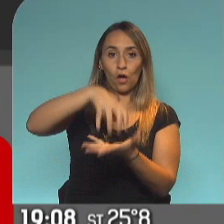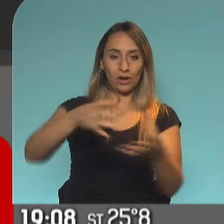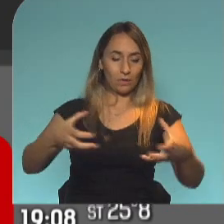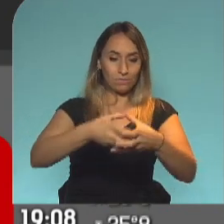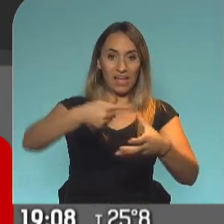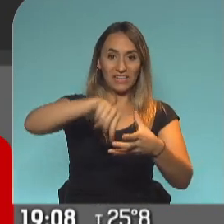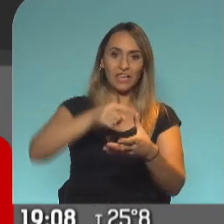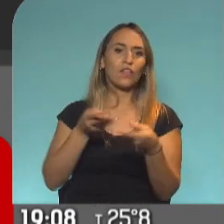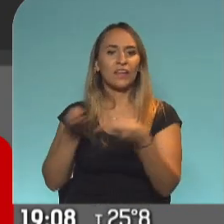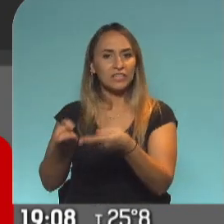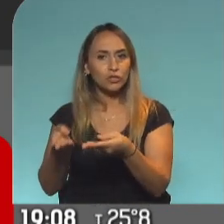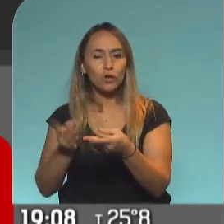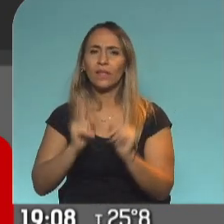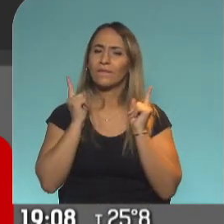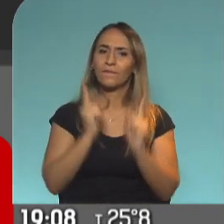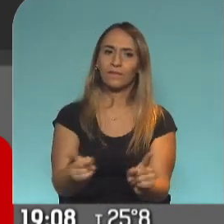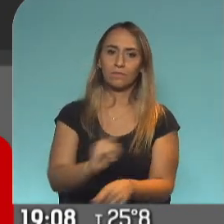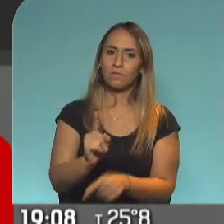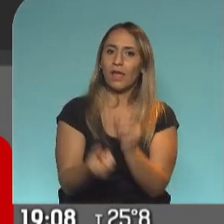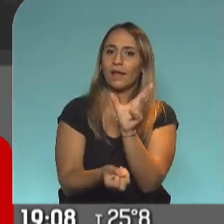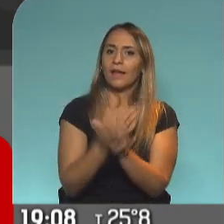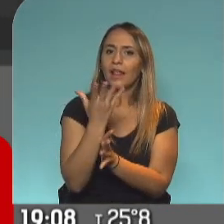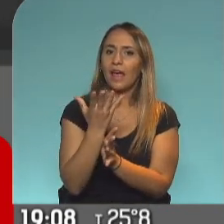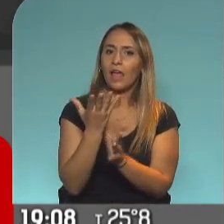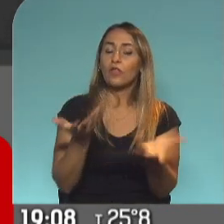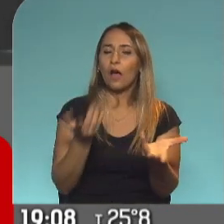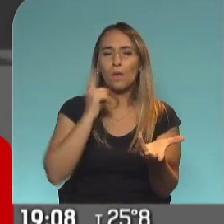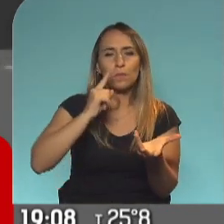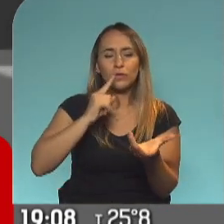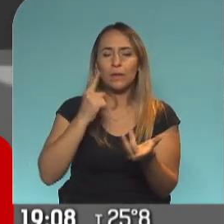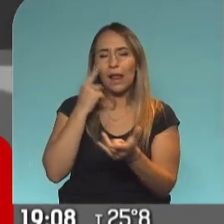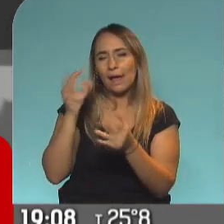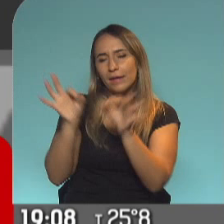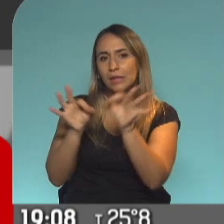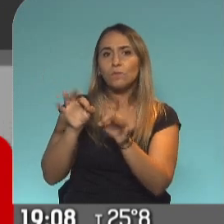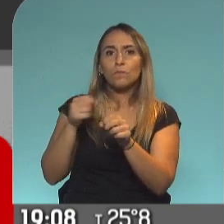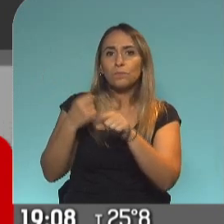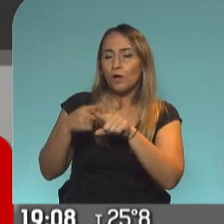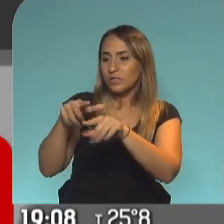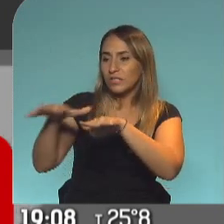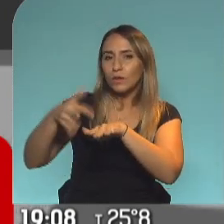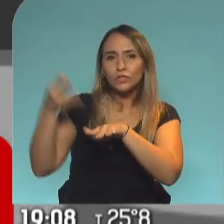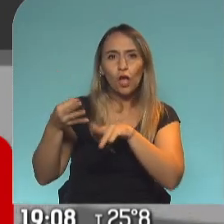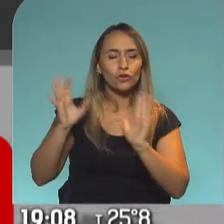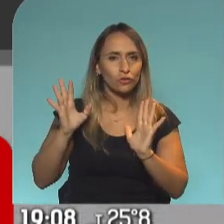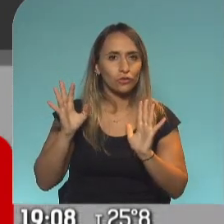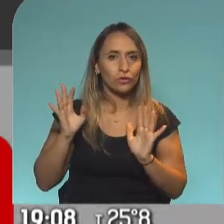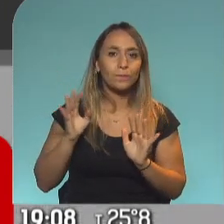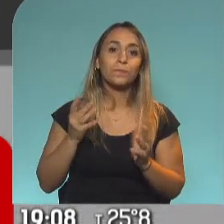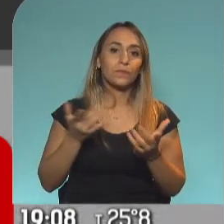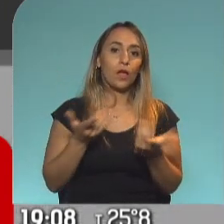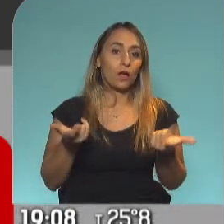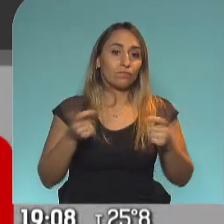asesoramiento no permanente, que es creado para el estudio de un asunto determinado, en los casos que la Cámara